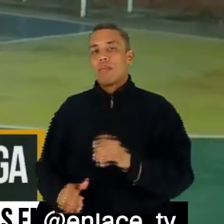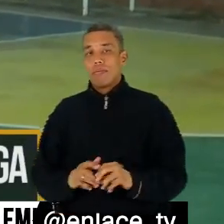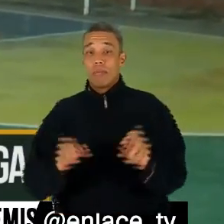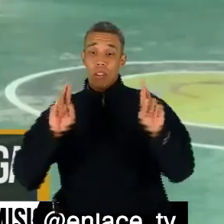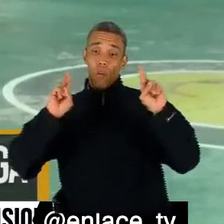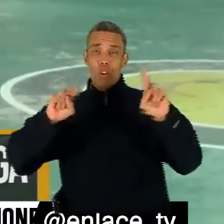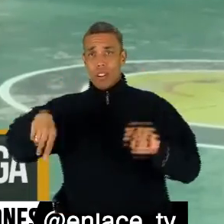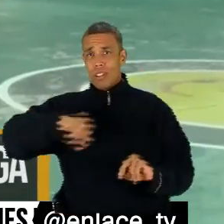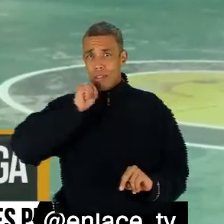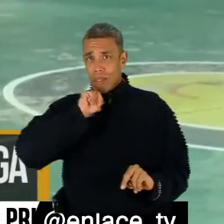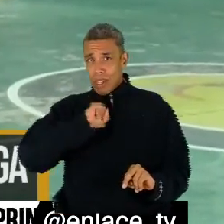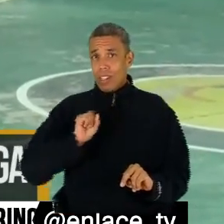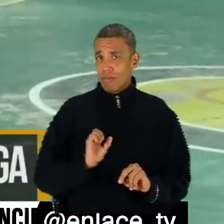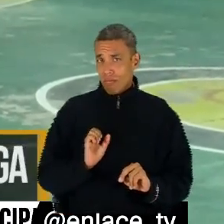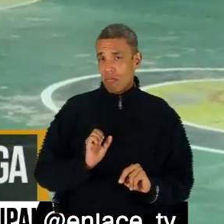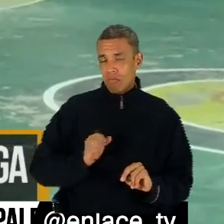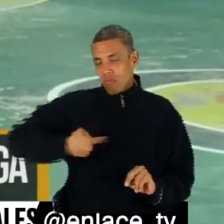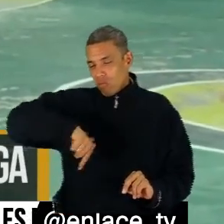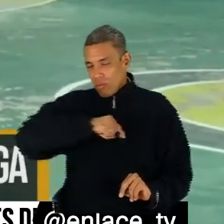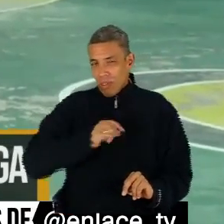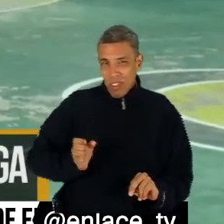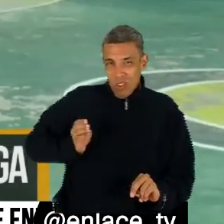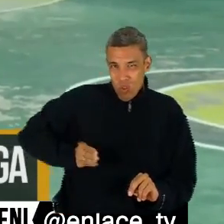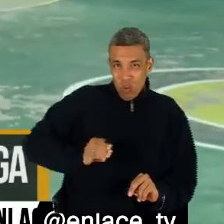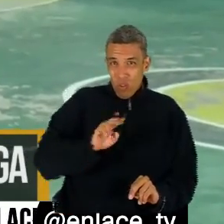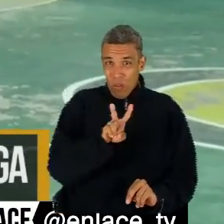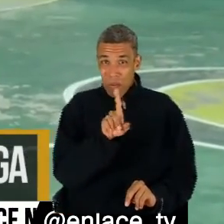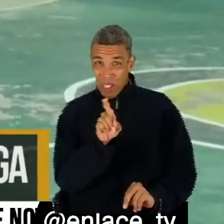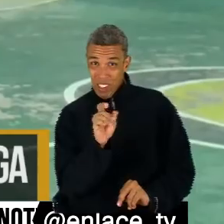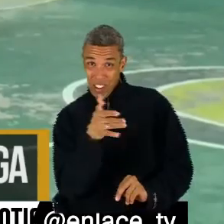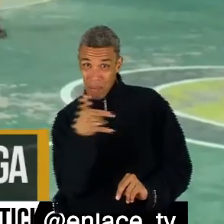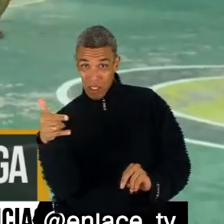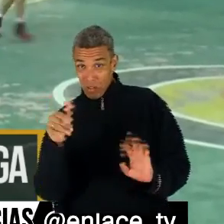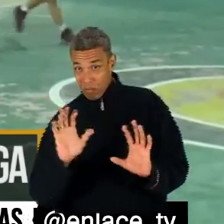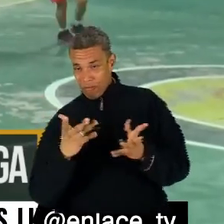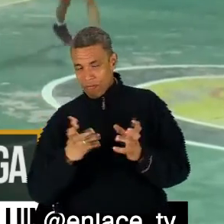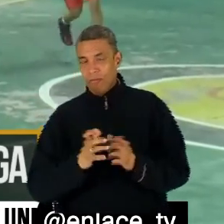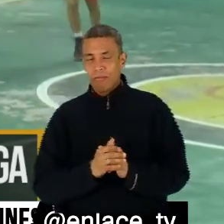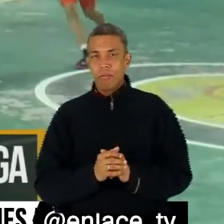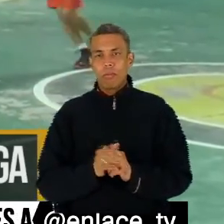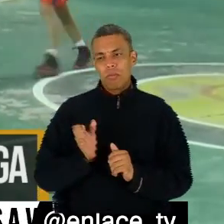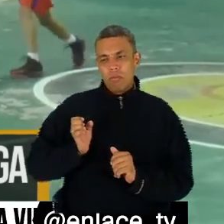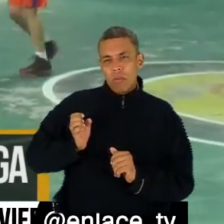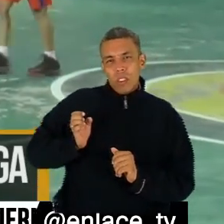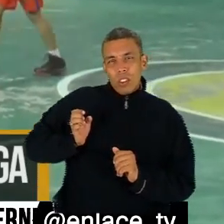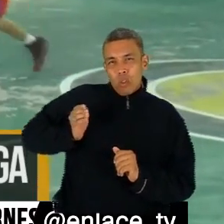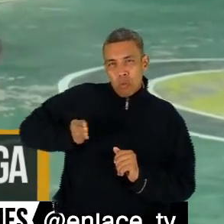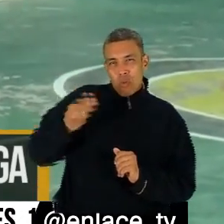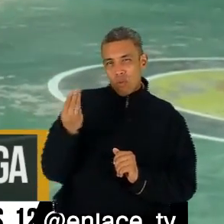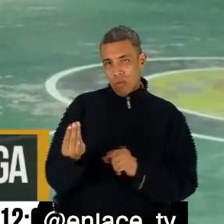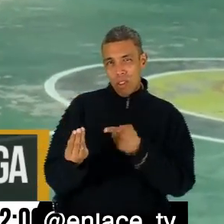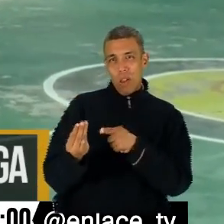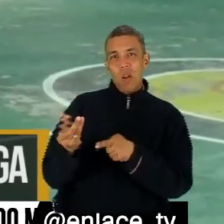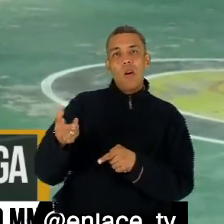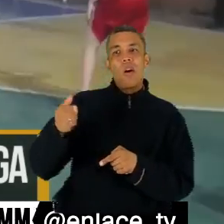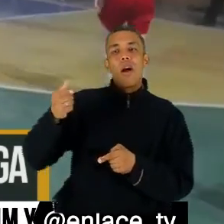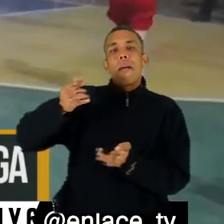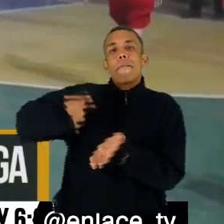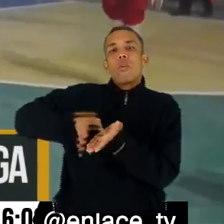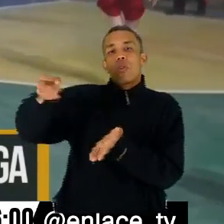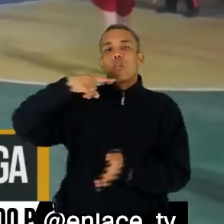con el Club Deportivo 26 de marzo. Desde el viernes 27 hasta el lunes 30 de mayo el conjunto estará en la capital de Santander compitiendo en el departamental